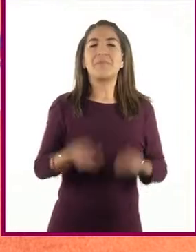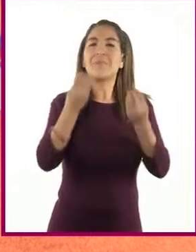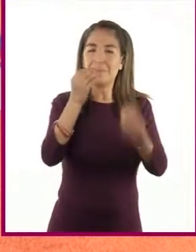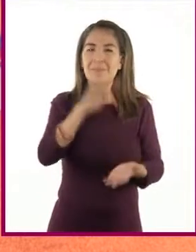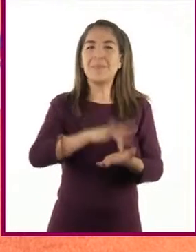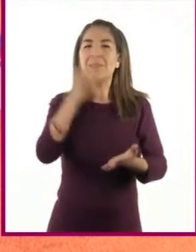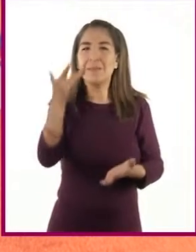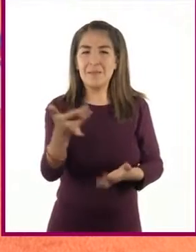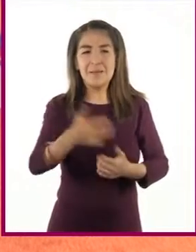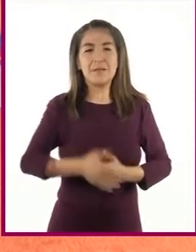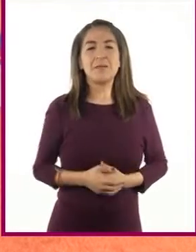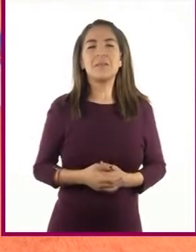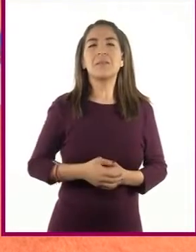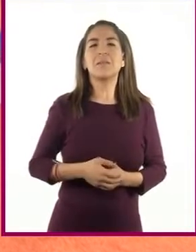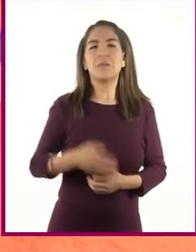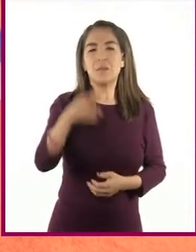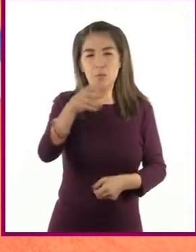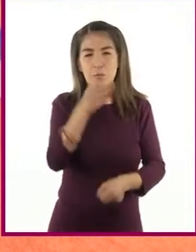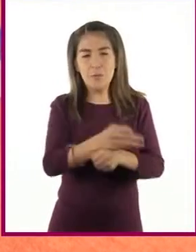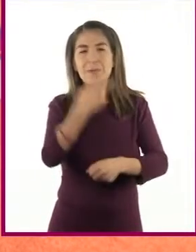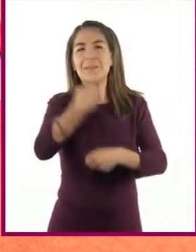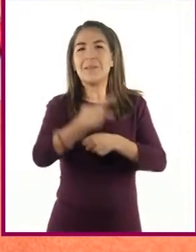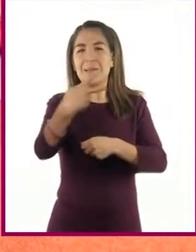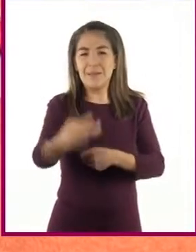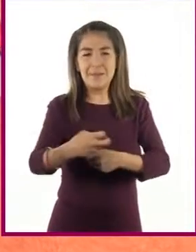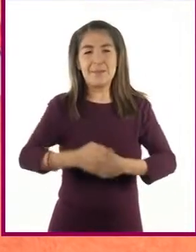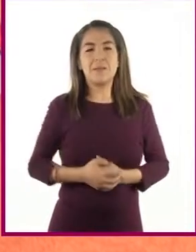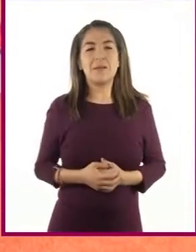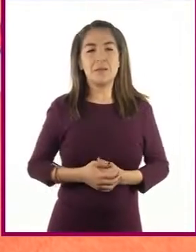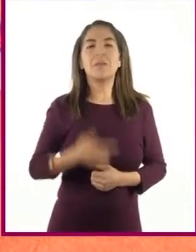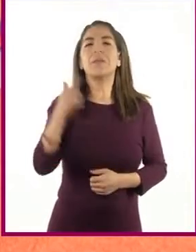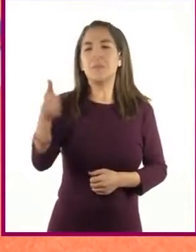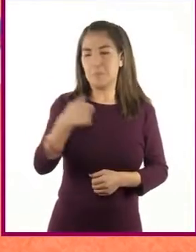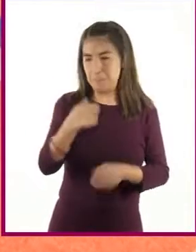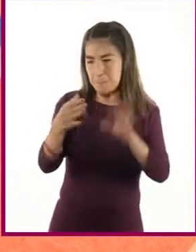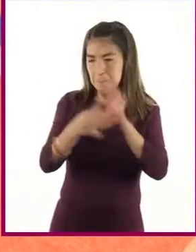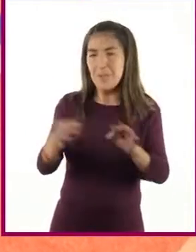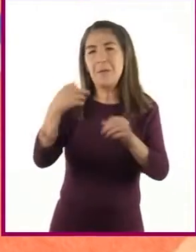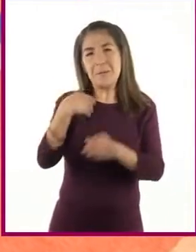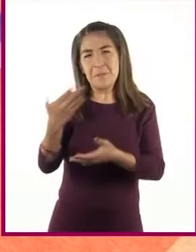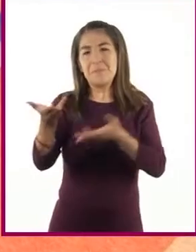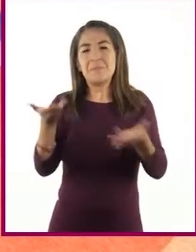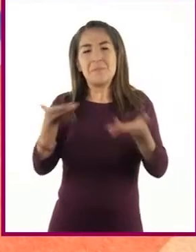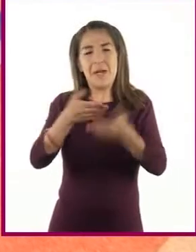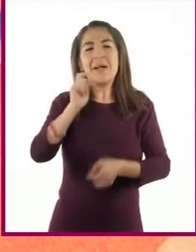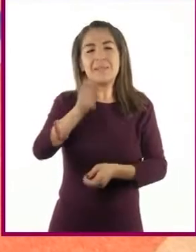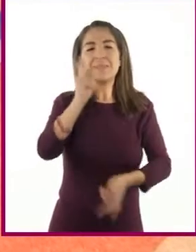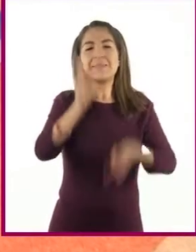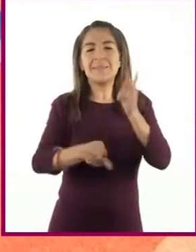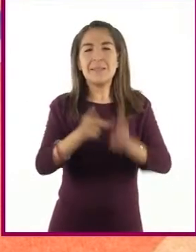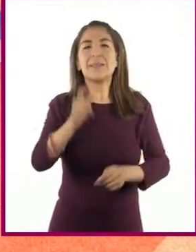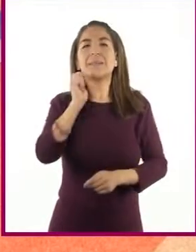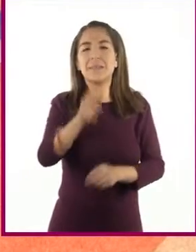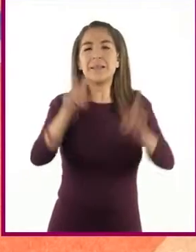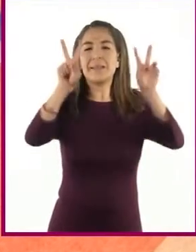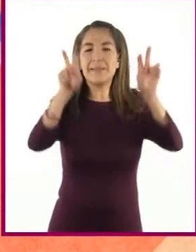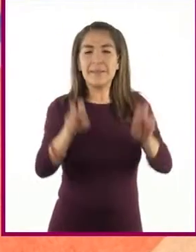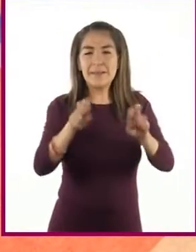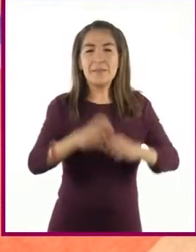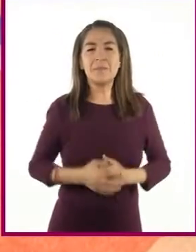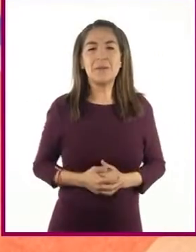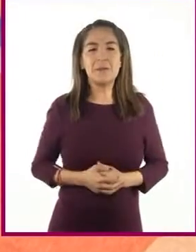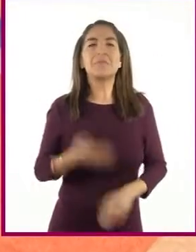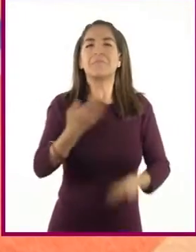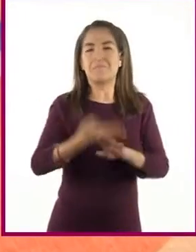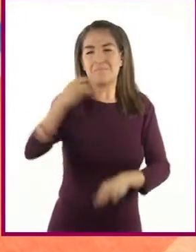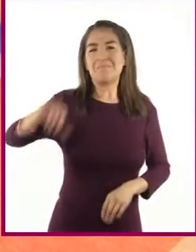Muchas gracias por la invitación. Estoy a tus órdenes y por supuesto vamos a hablar de un tema